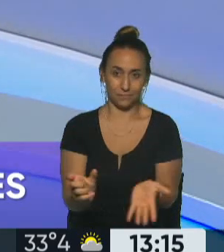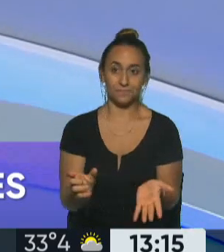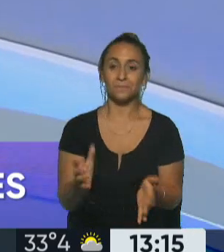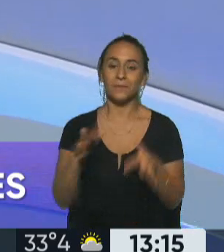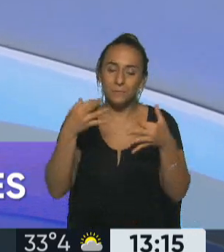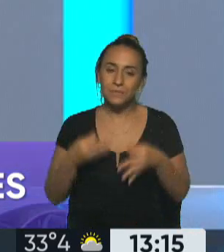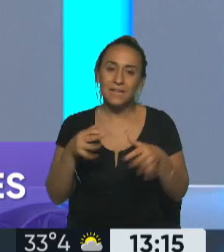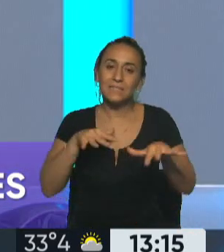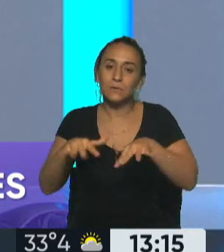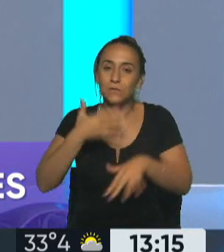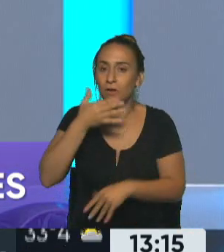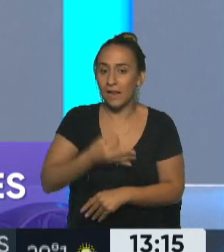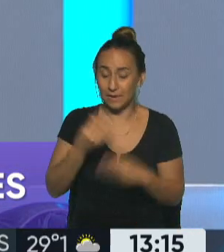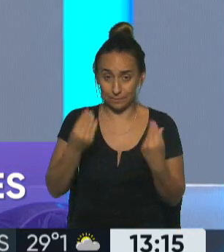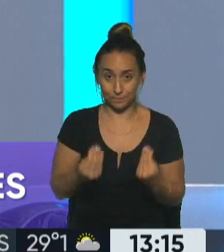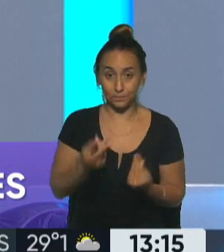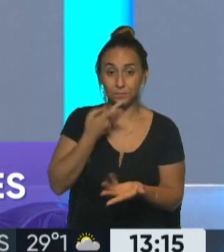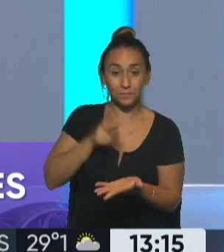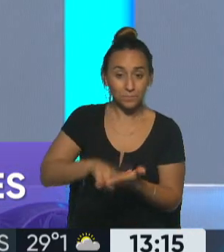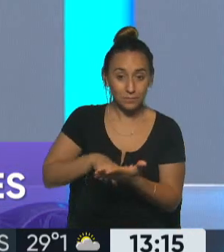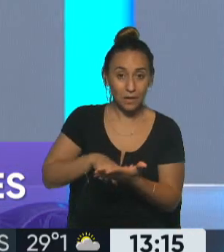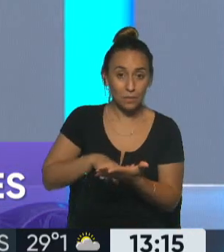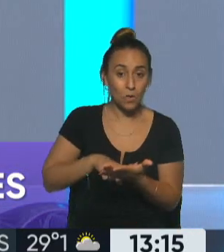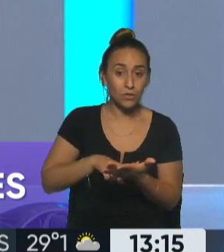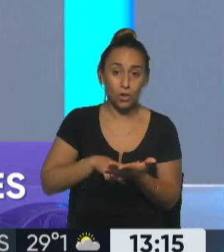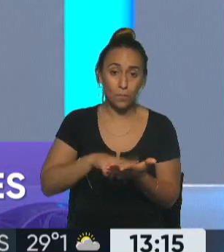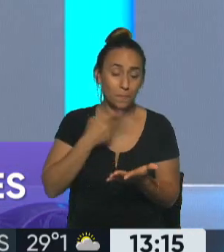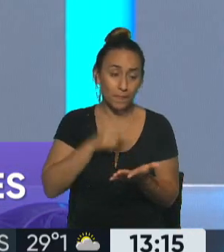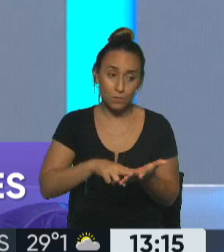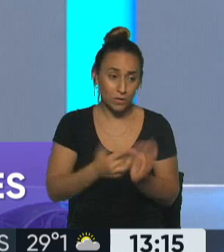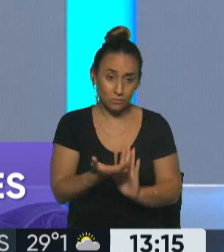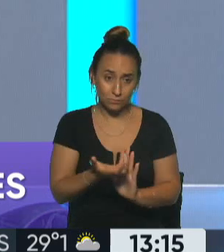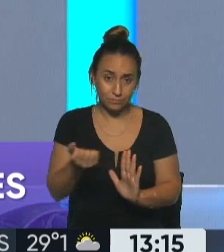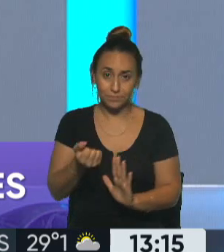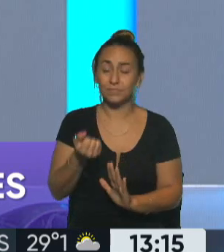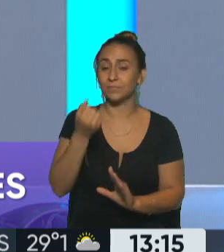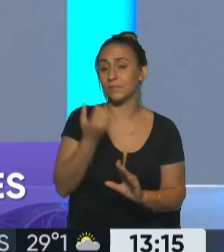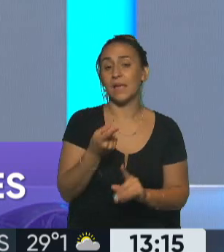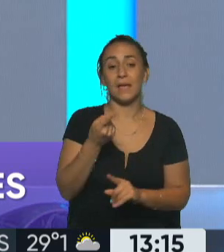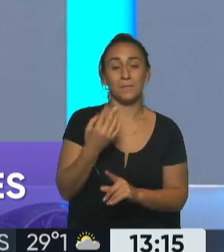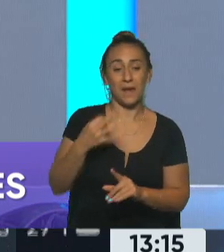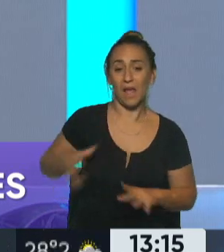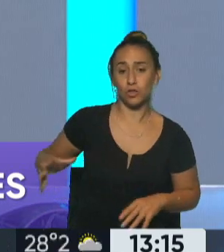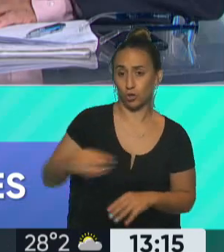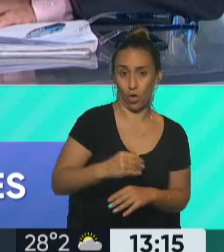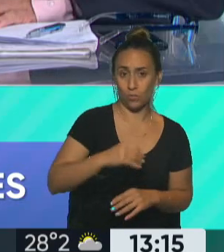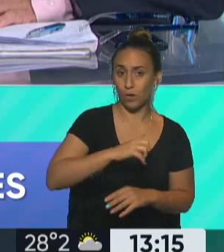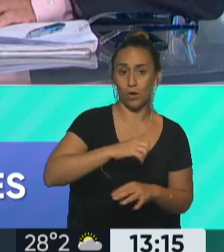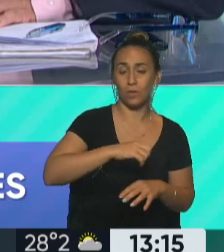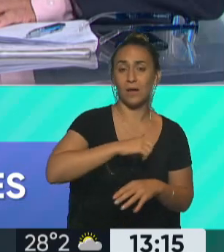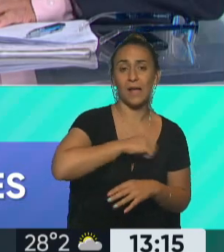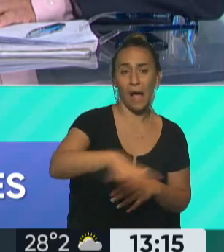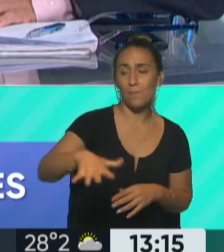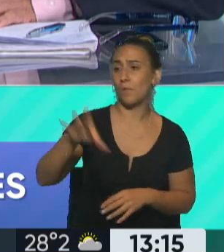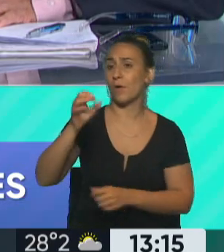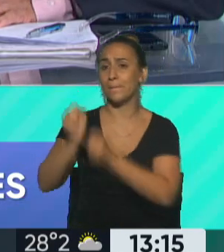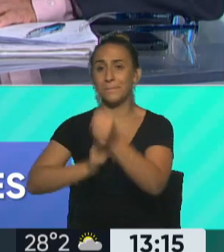real las retenciones se aplican a todas las exportaciones se aplicaron 15% se resolvió para todo el complejo exportador sea del agro o no sea del